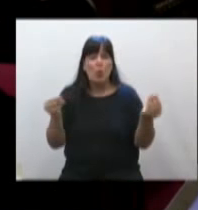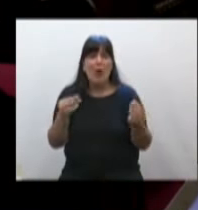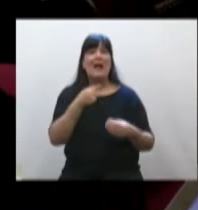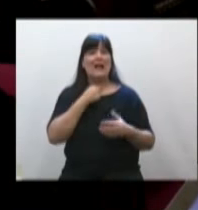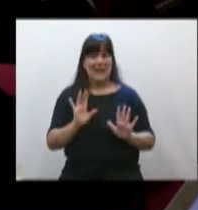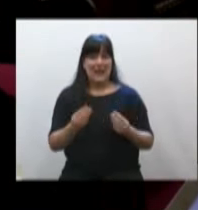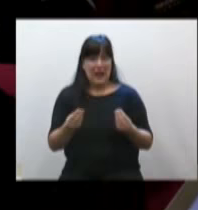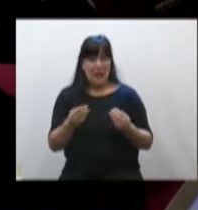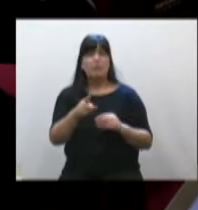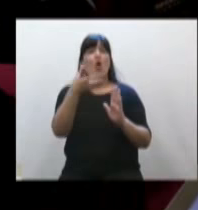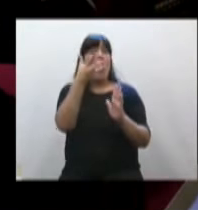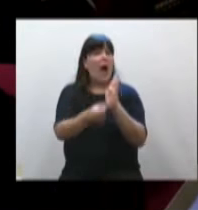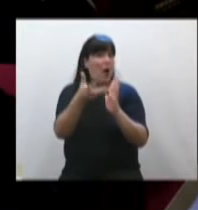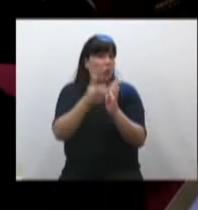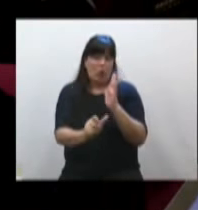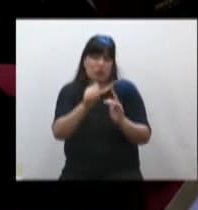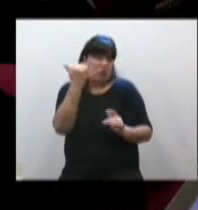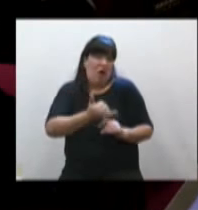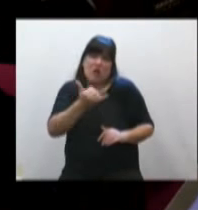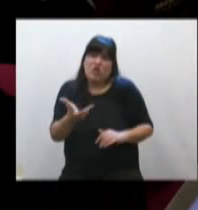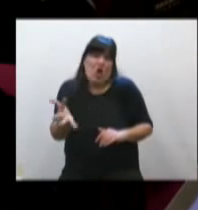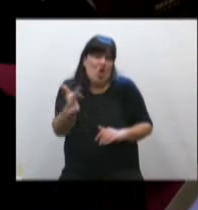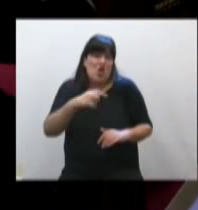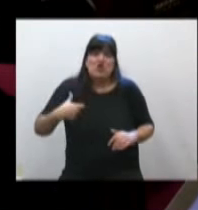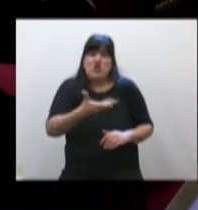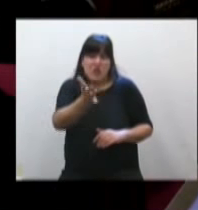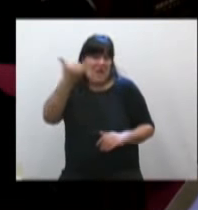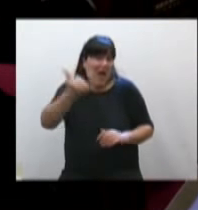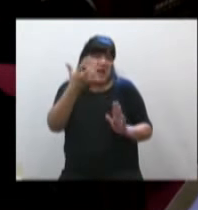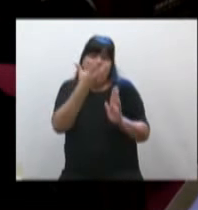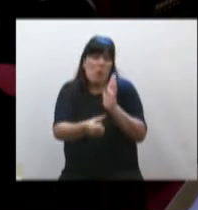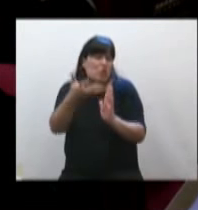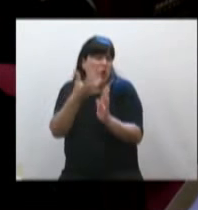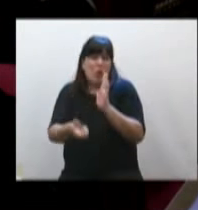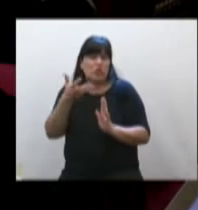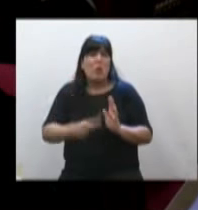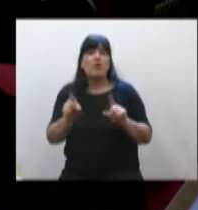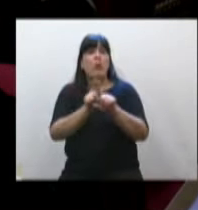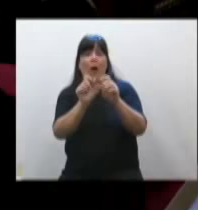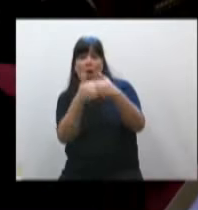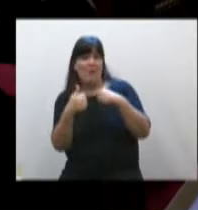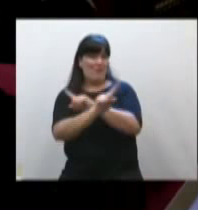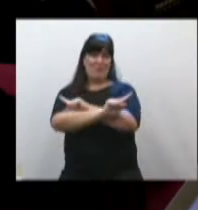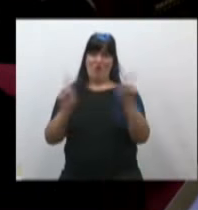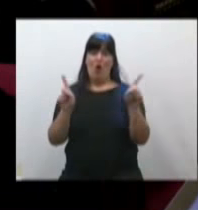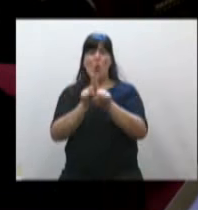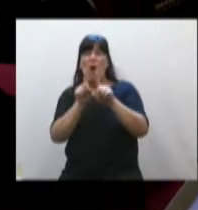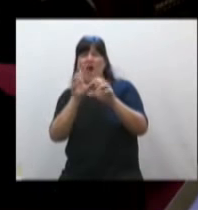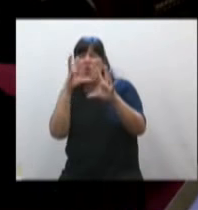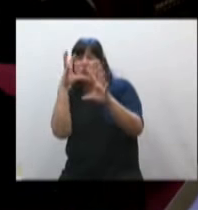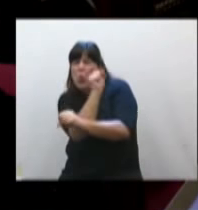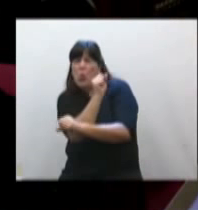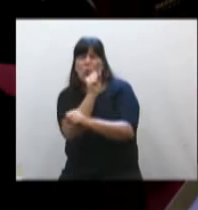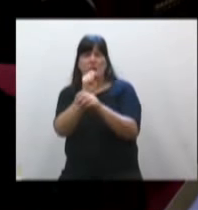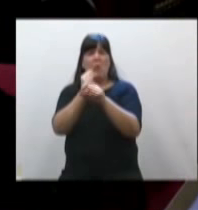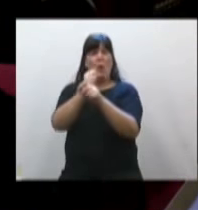que mueren víctimas de embarazos no deseados y de abortos clandestinos practicados